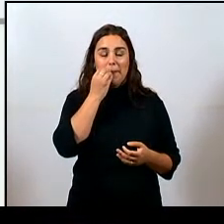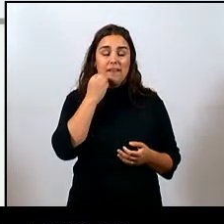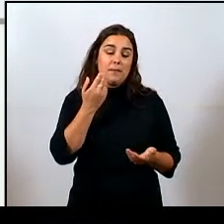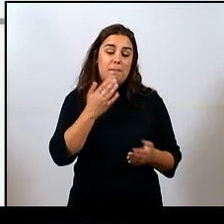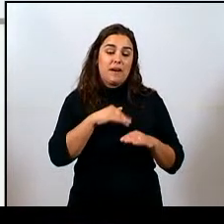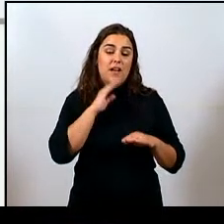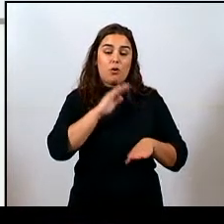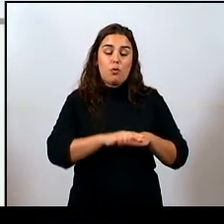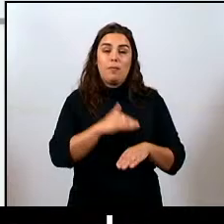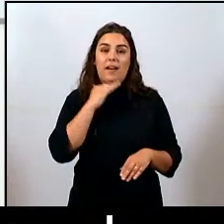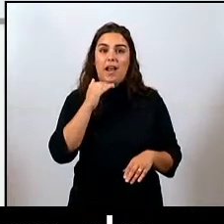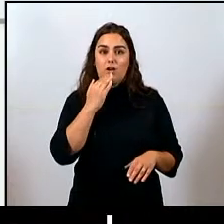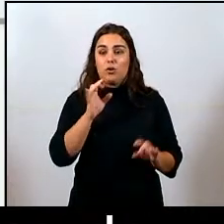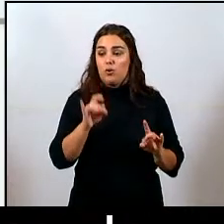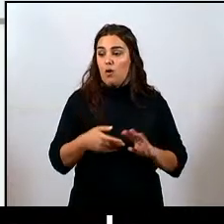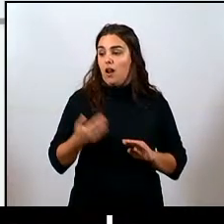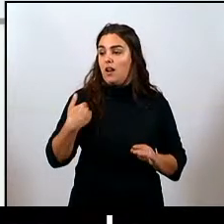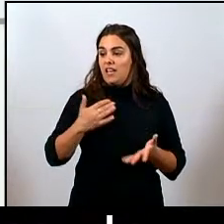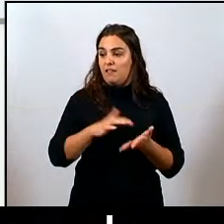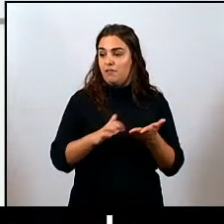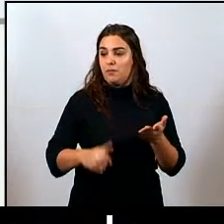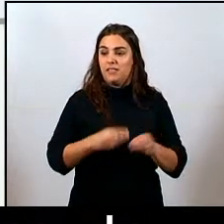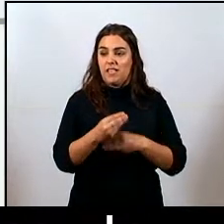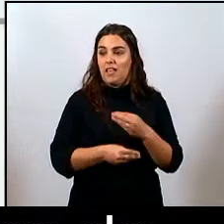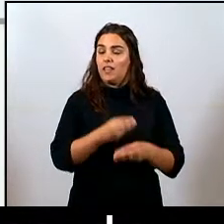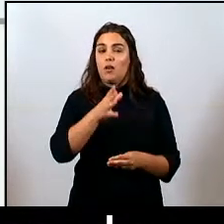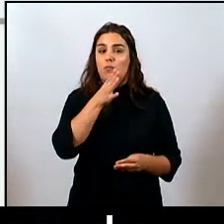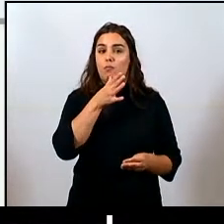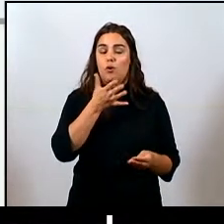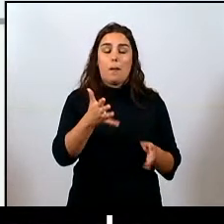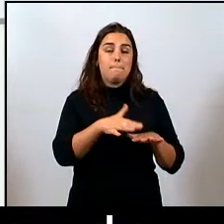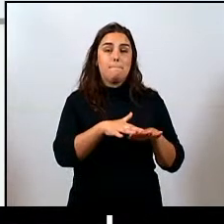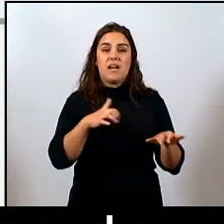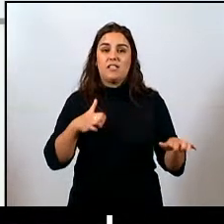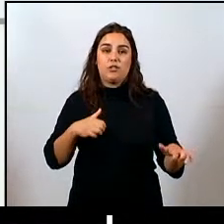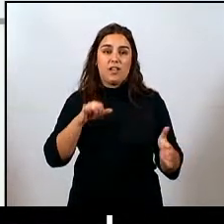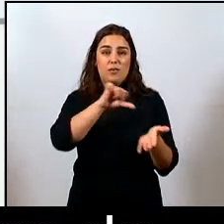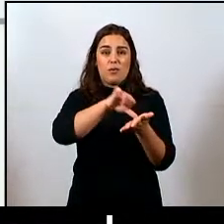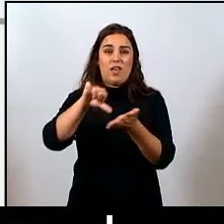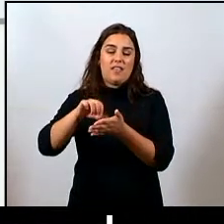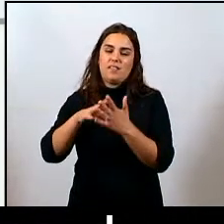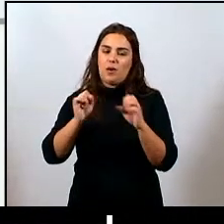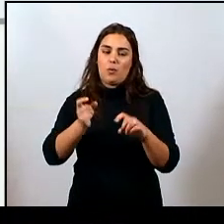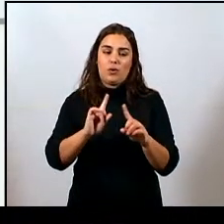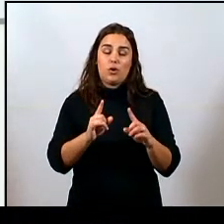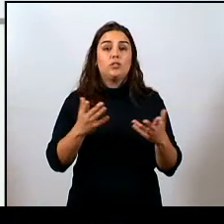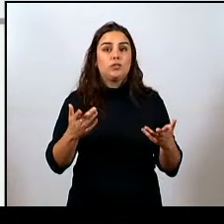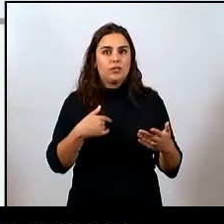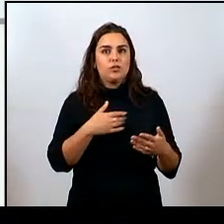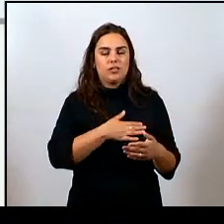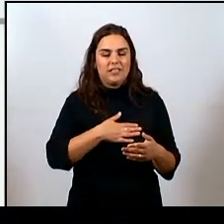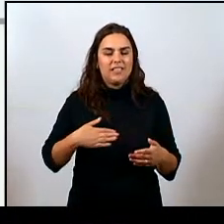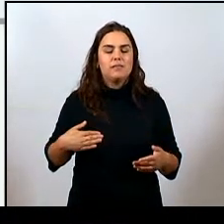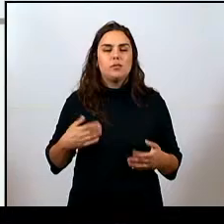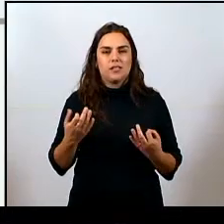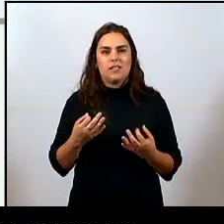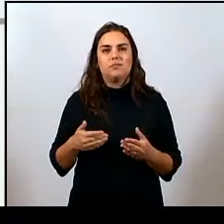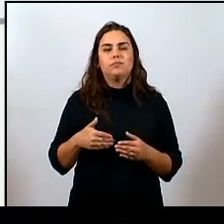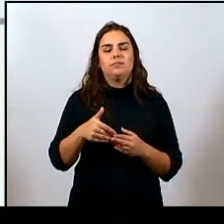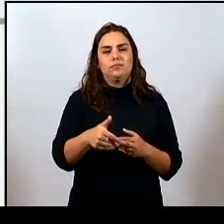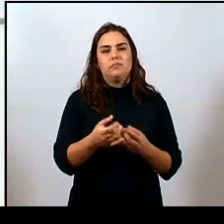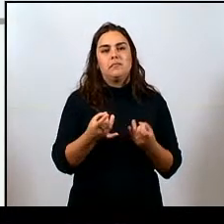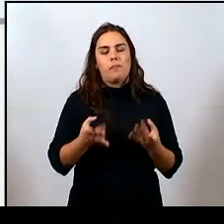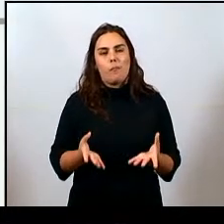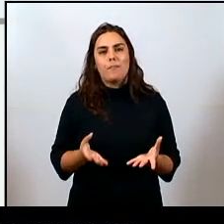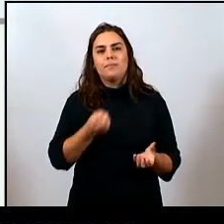con esto. Igual que se retiró el informe porque la mayoría de comunidades autónomas no estaban de acuerdo con él, lo que queremos es que pongan encima de la mesa